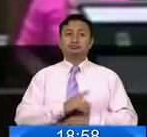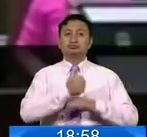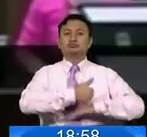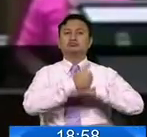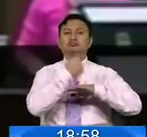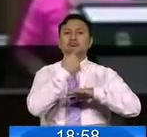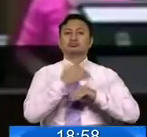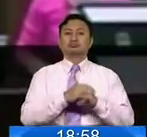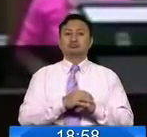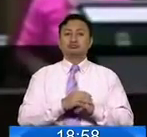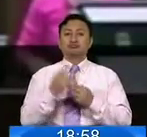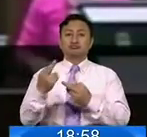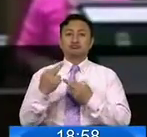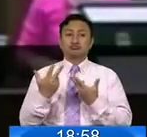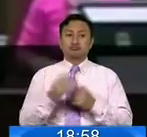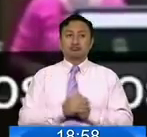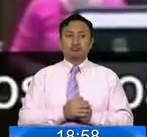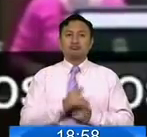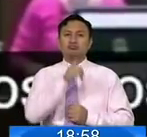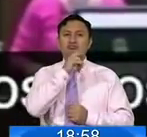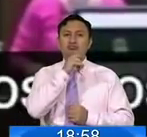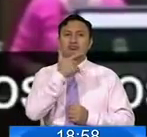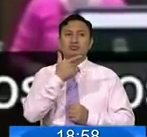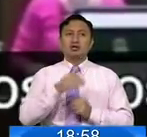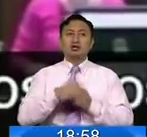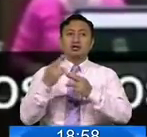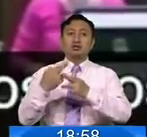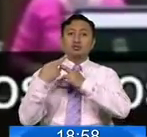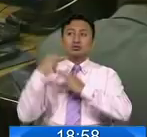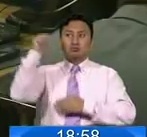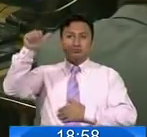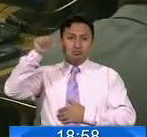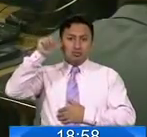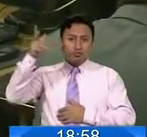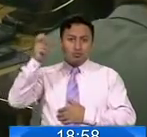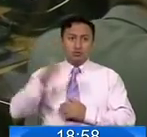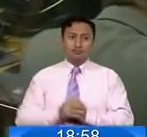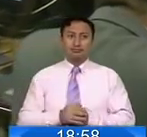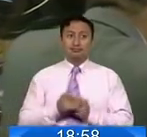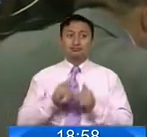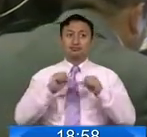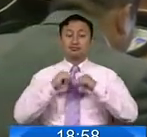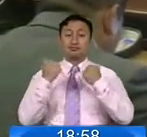esperan una respuesta, buscan saber por dónde se filtró el polémico audio que tiene a la